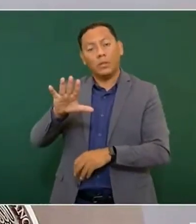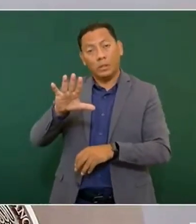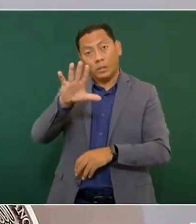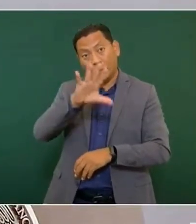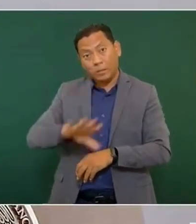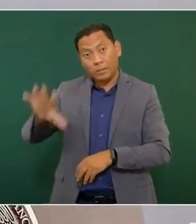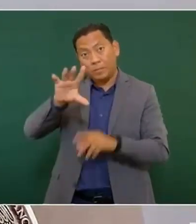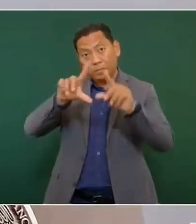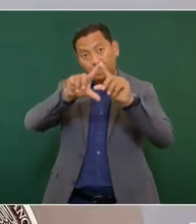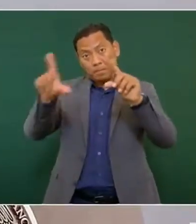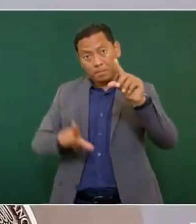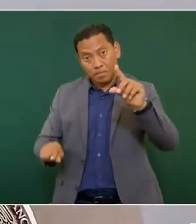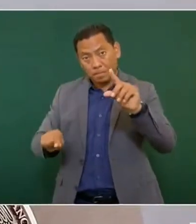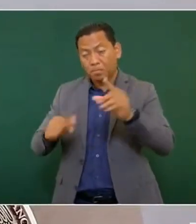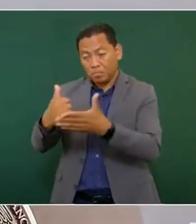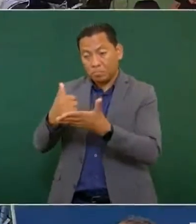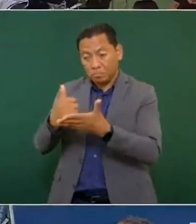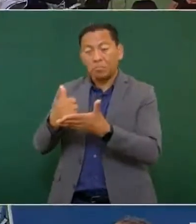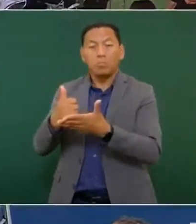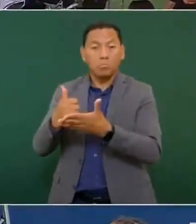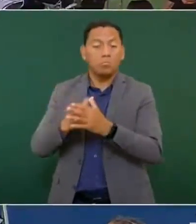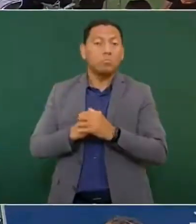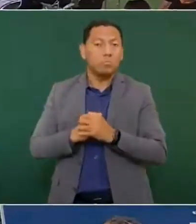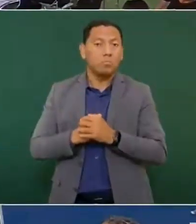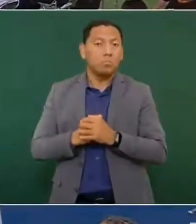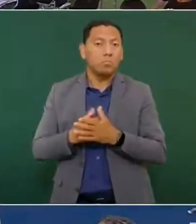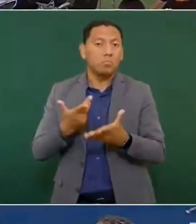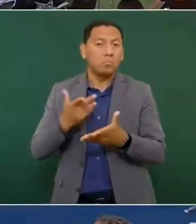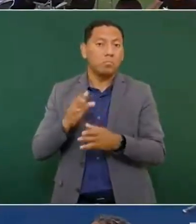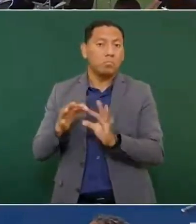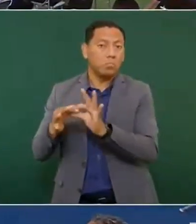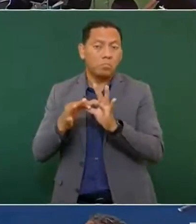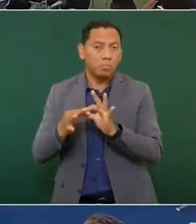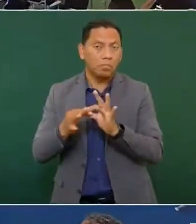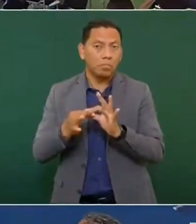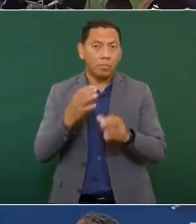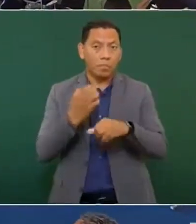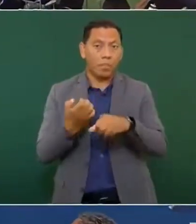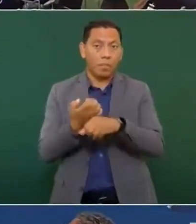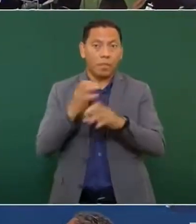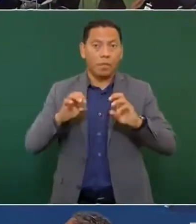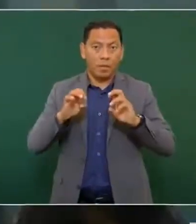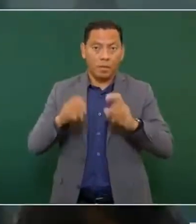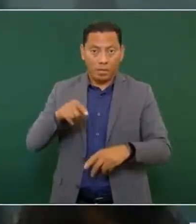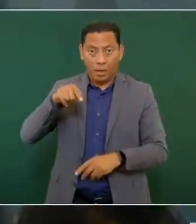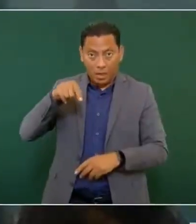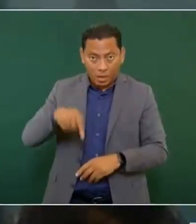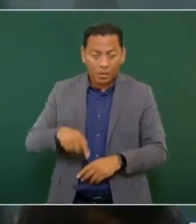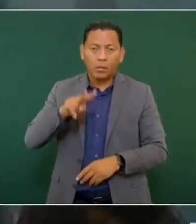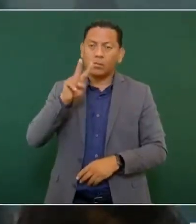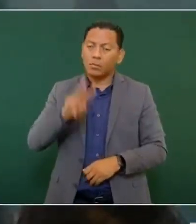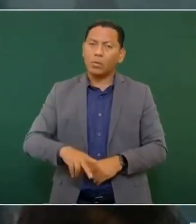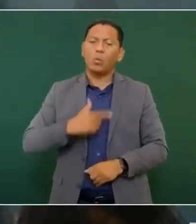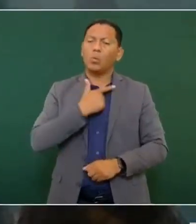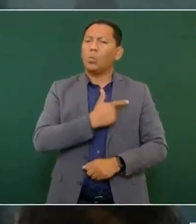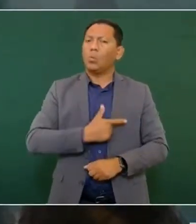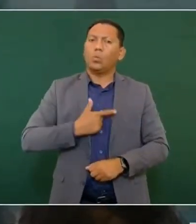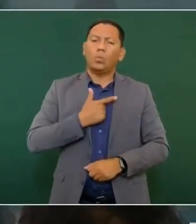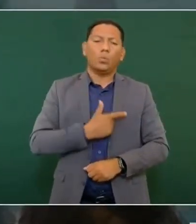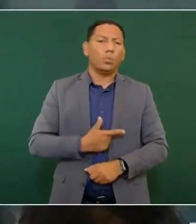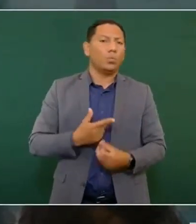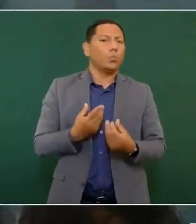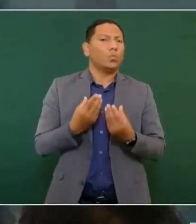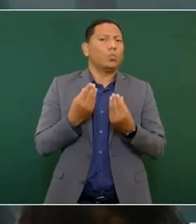México. Aquí en Chiapas vemos con mucho gusto